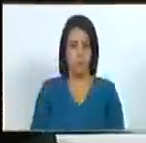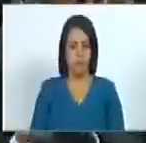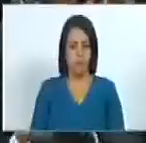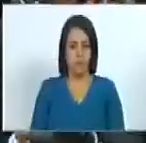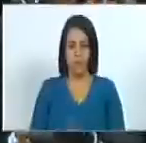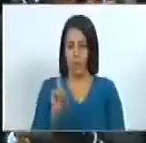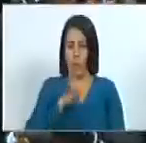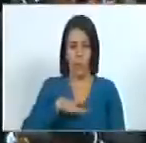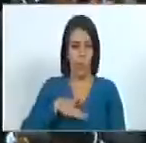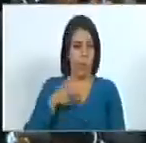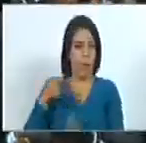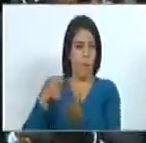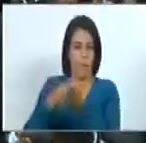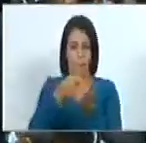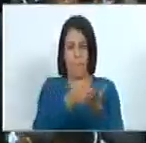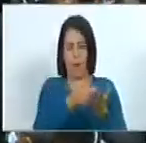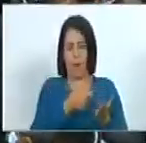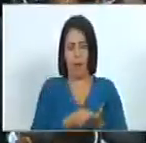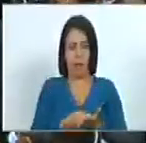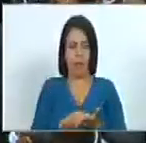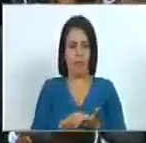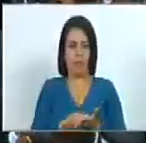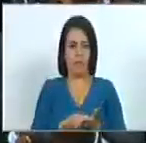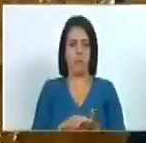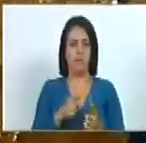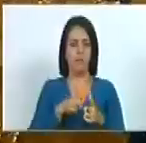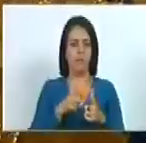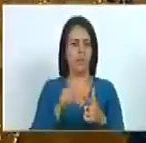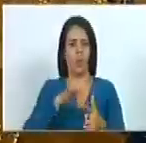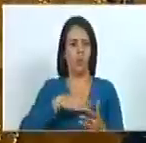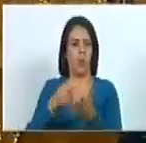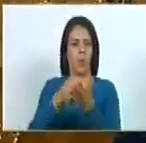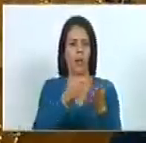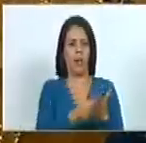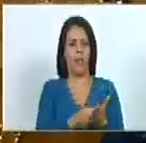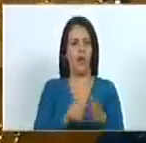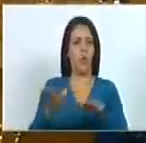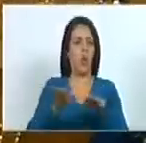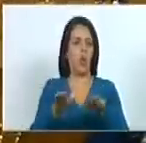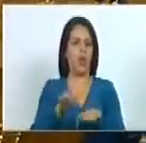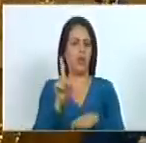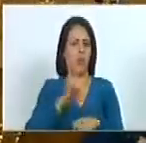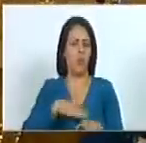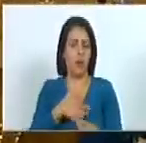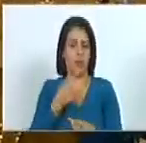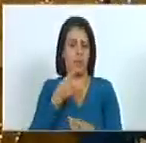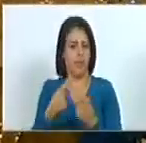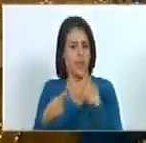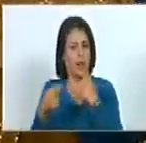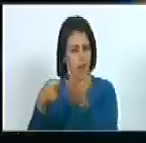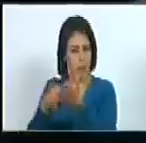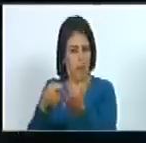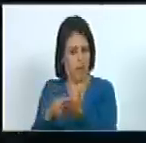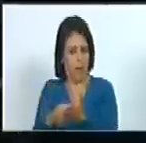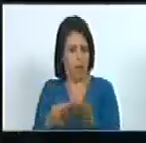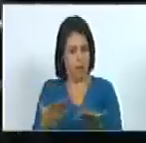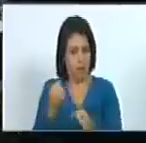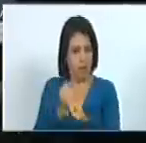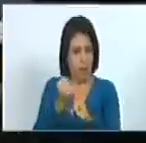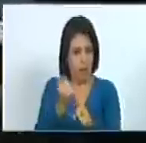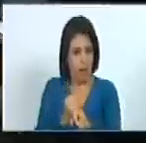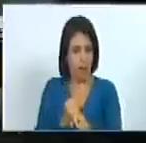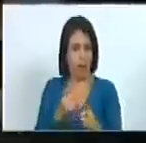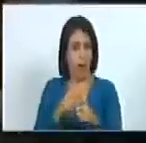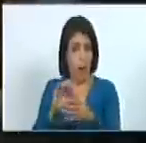No son capaces. Correa, Galinde, no puede pagar la nómina del estado con él. Dile que pague los salarios a sus trabajadores.